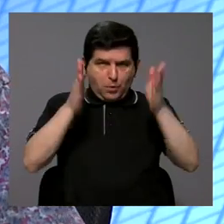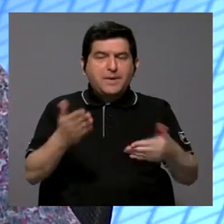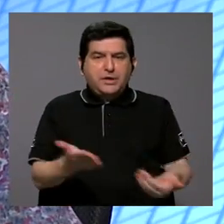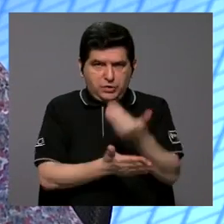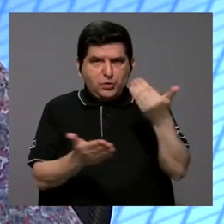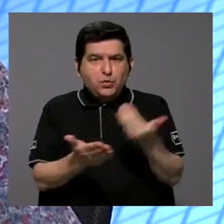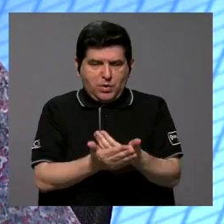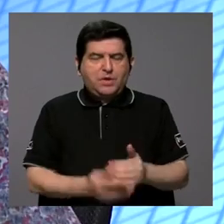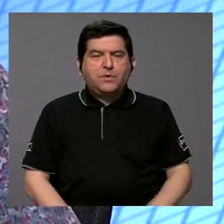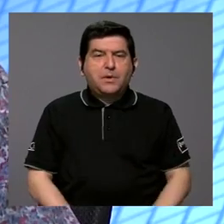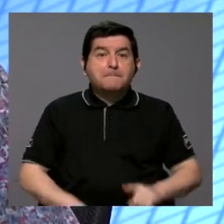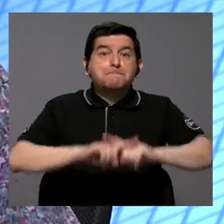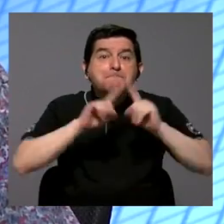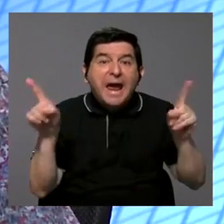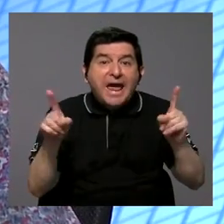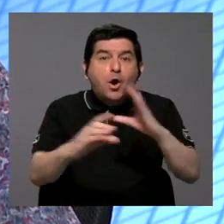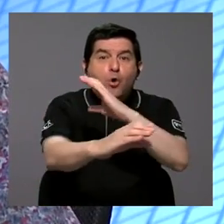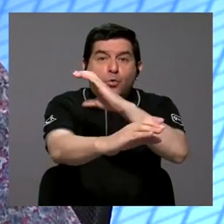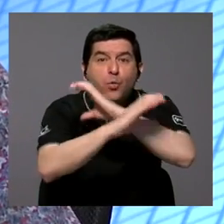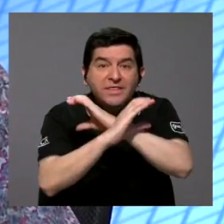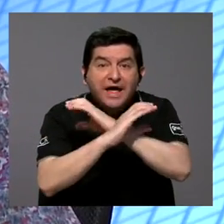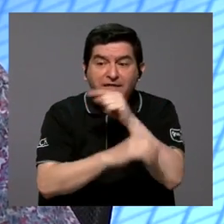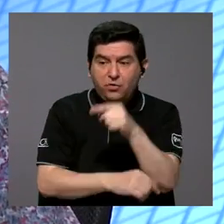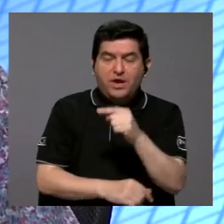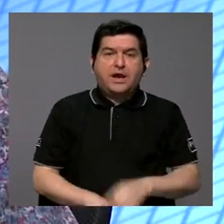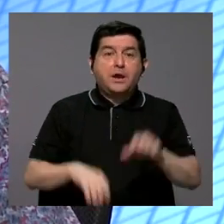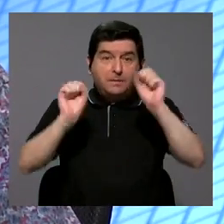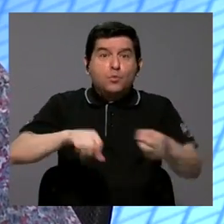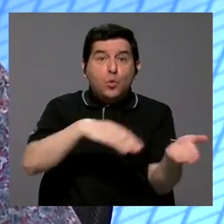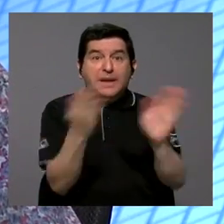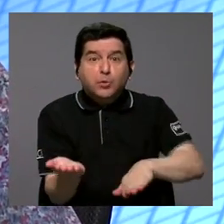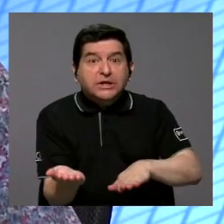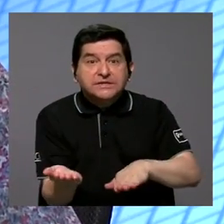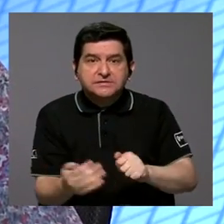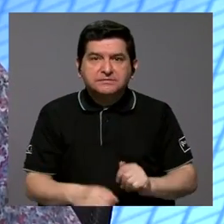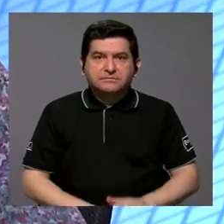nuevo, pero tengan mucho cuidado con él porque se puede morir.